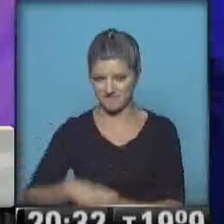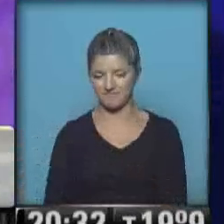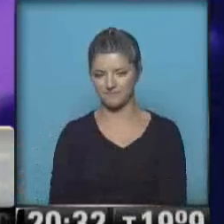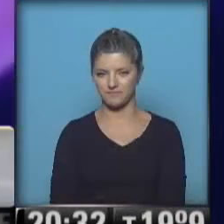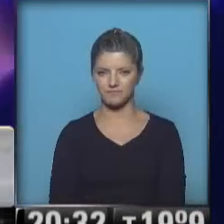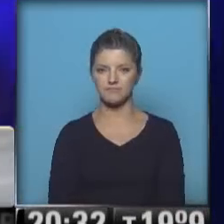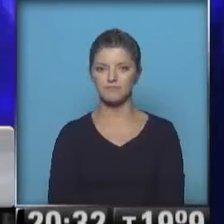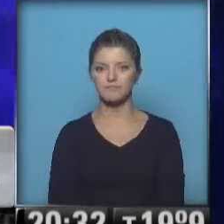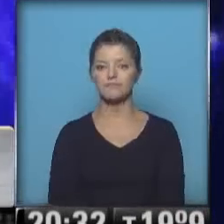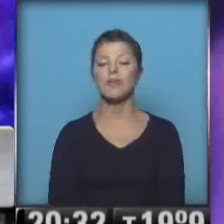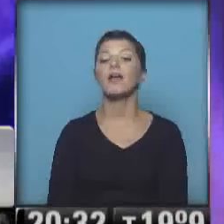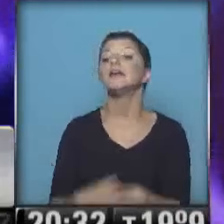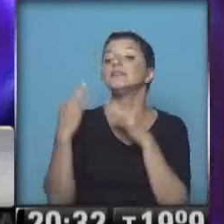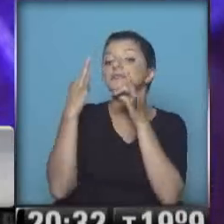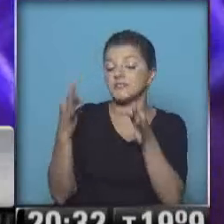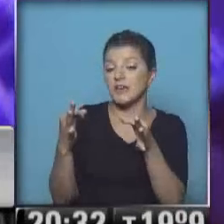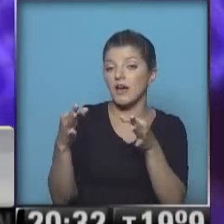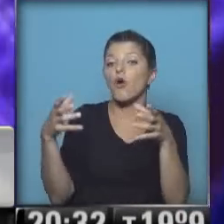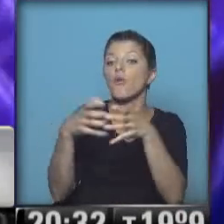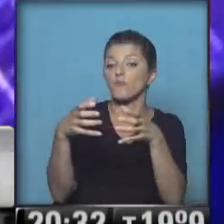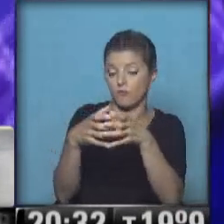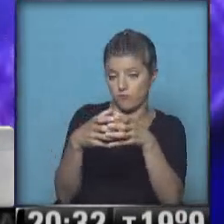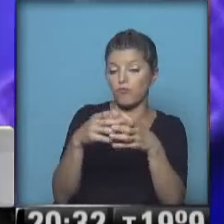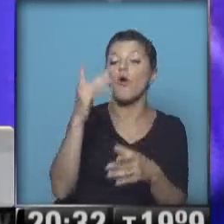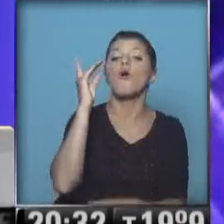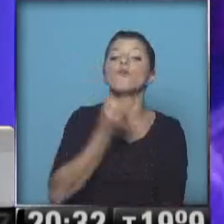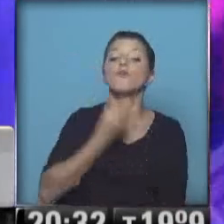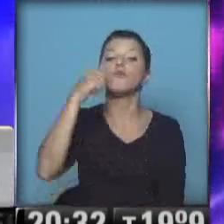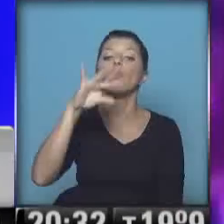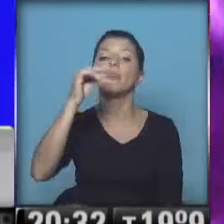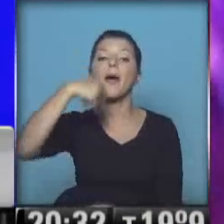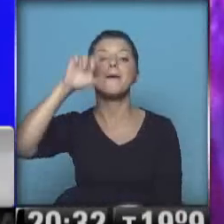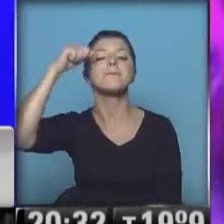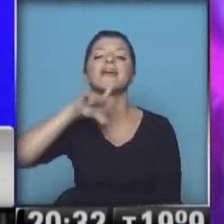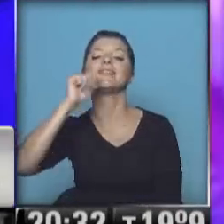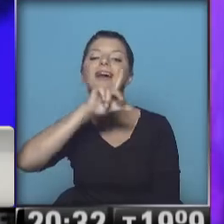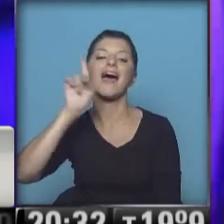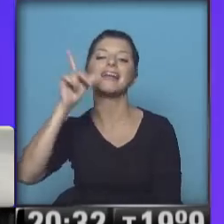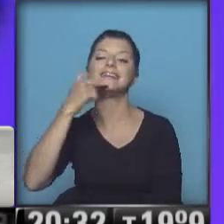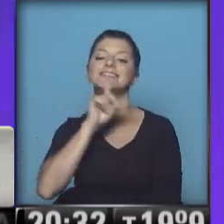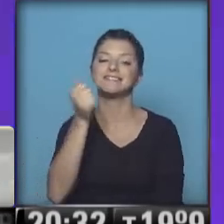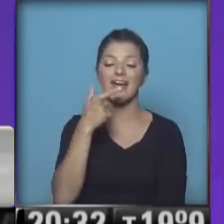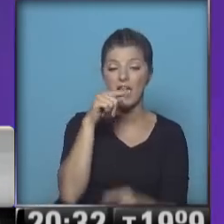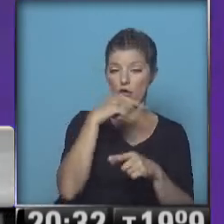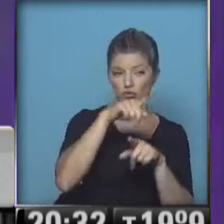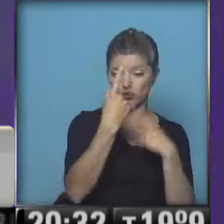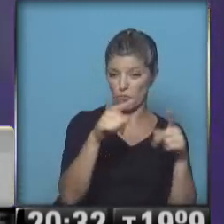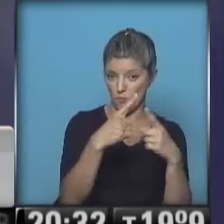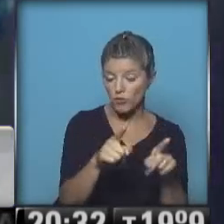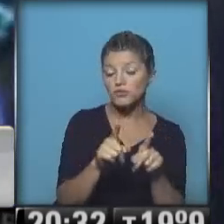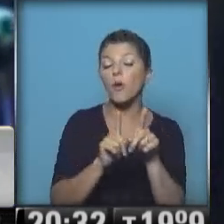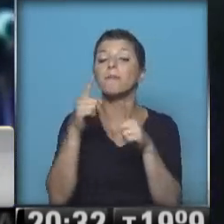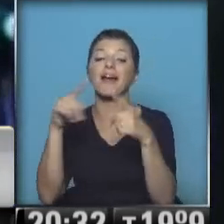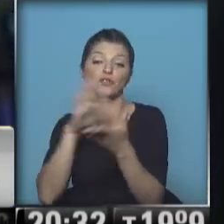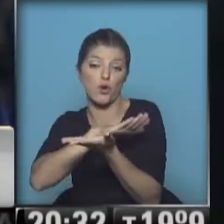con los fundamentalistas del aire acondicionado para dar una veintena de canciones, muchas de su etapa reciente, otras que